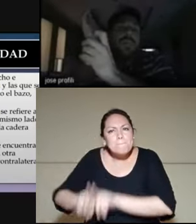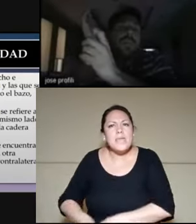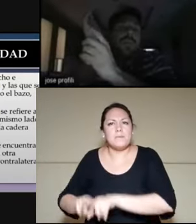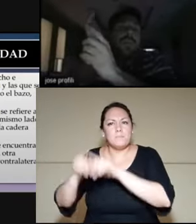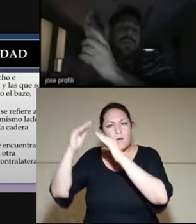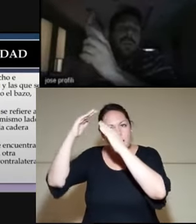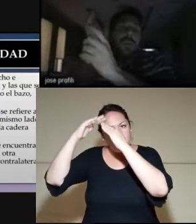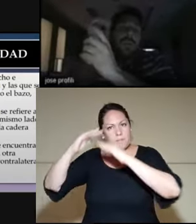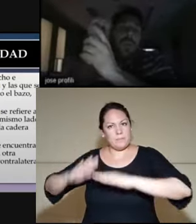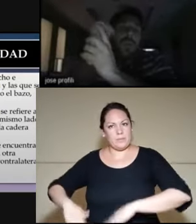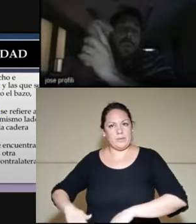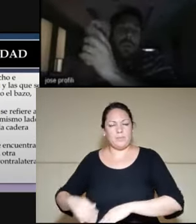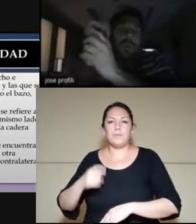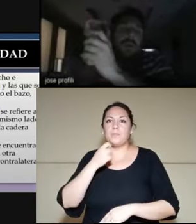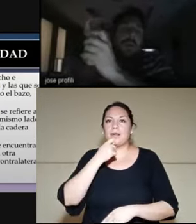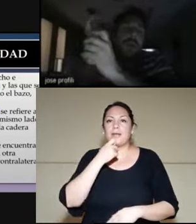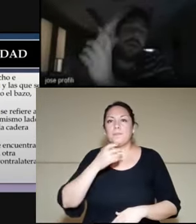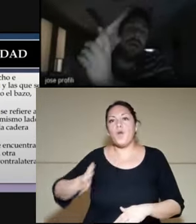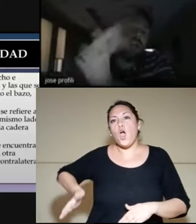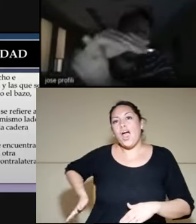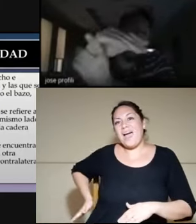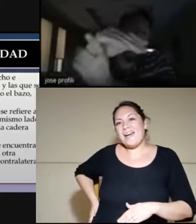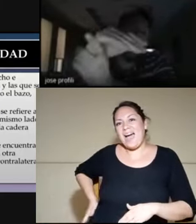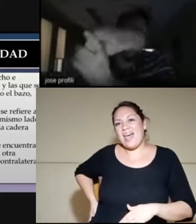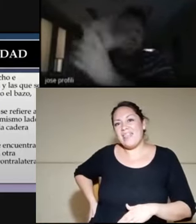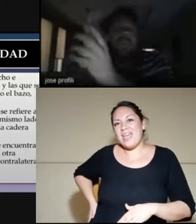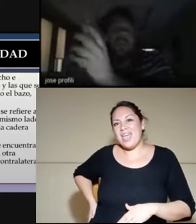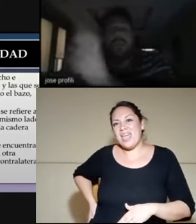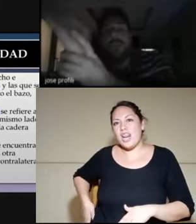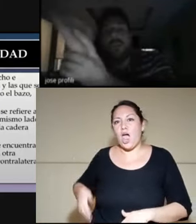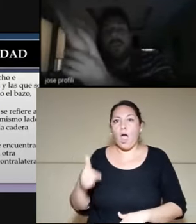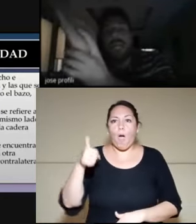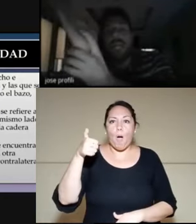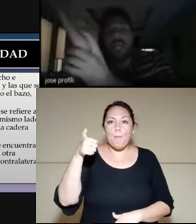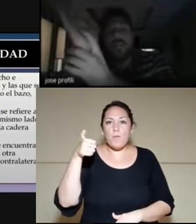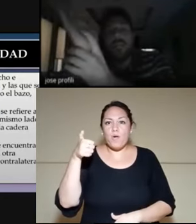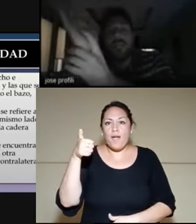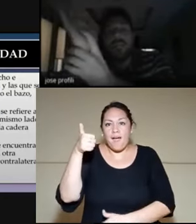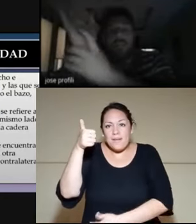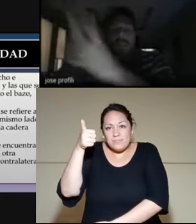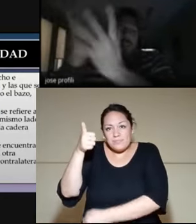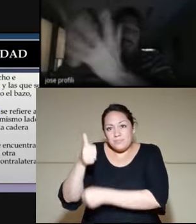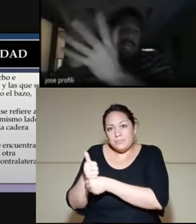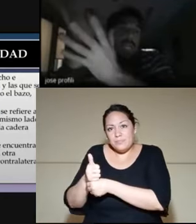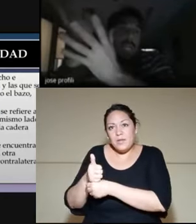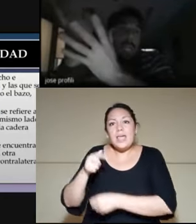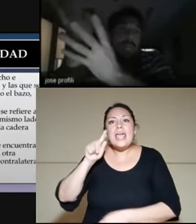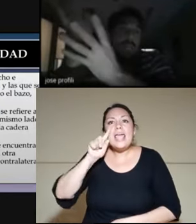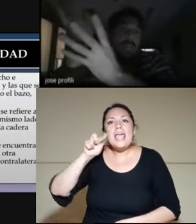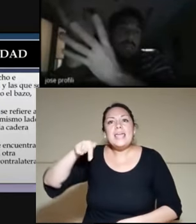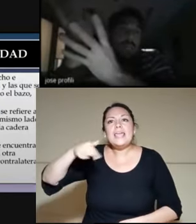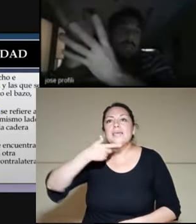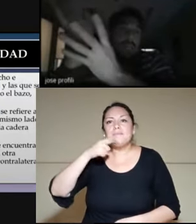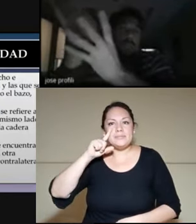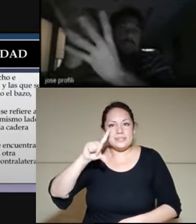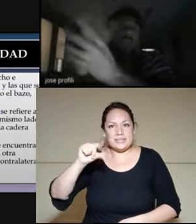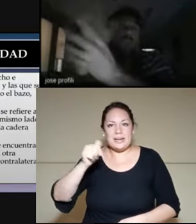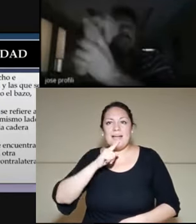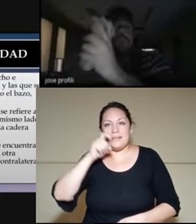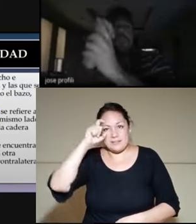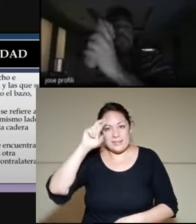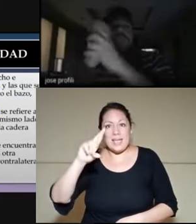lado que otra estructura del cuerpo. Por ejemplo, la cadera derecha con el pulgar derecho. Son ipsilaterales.